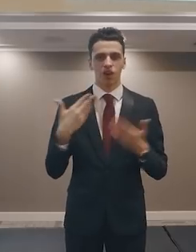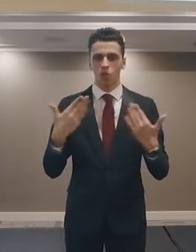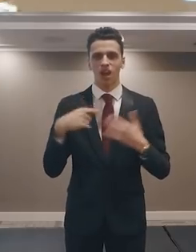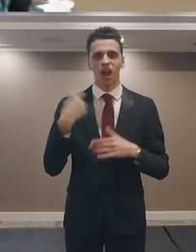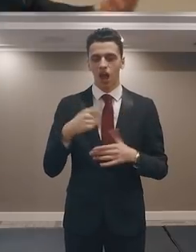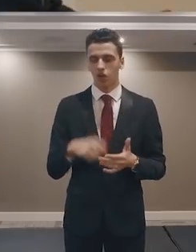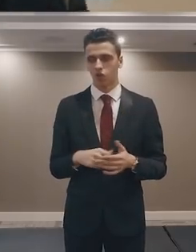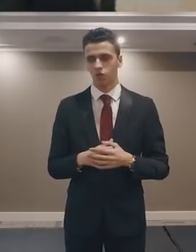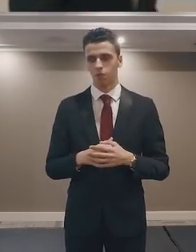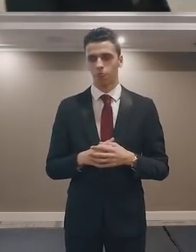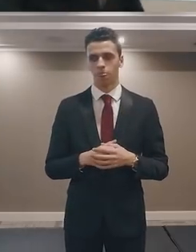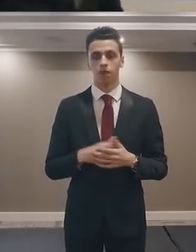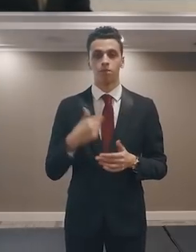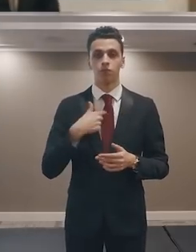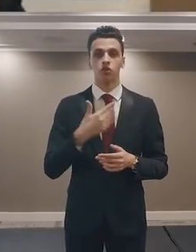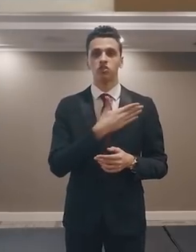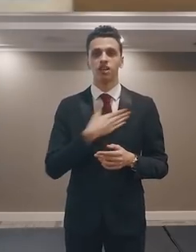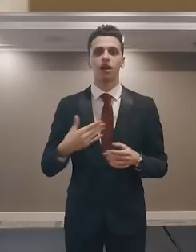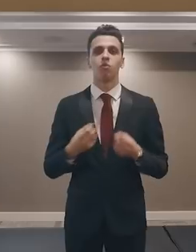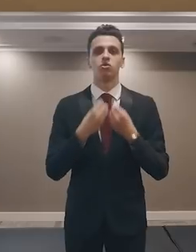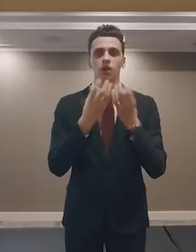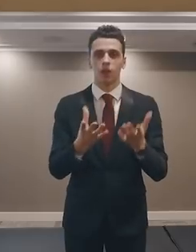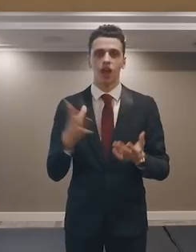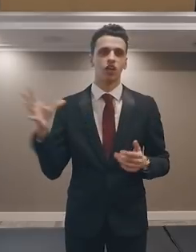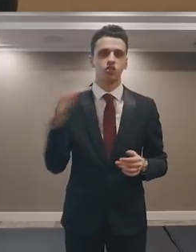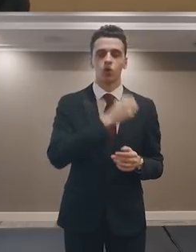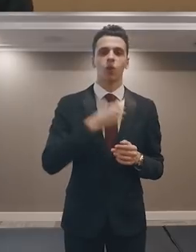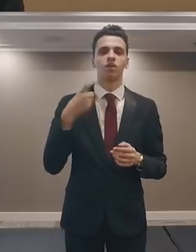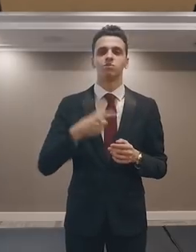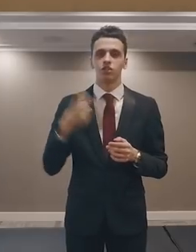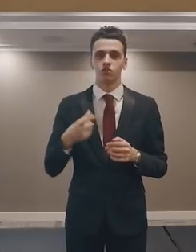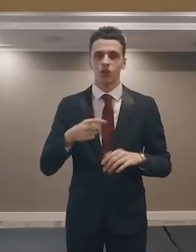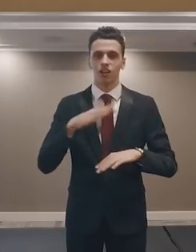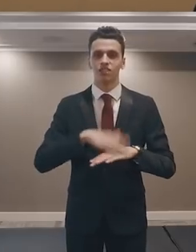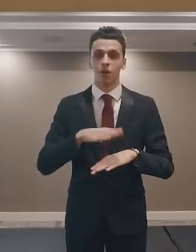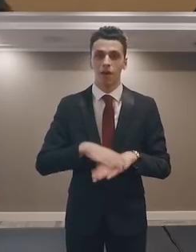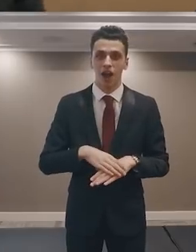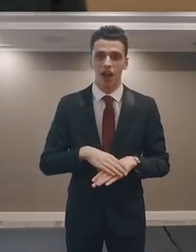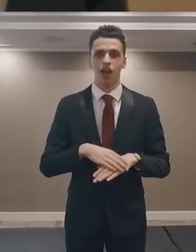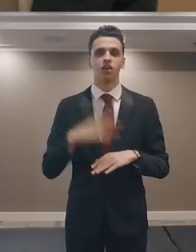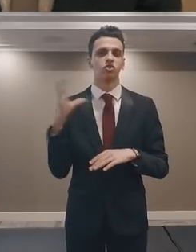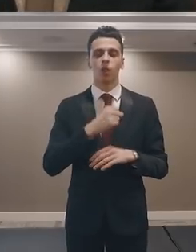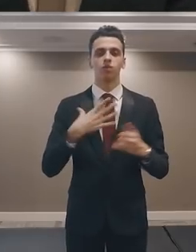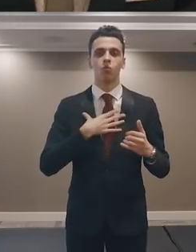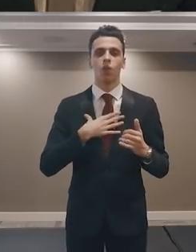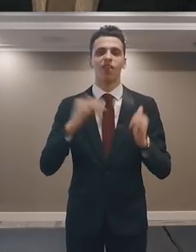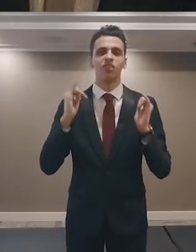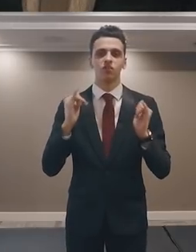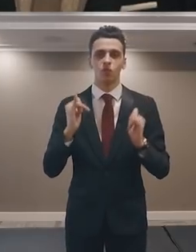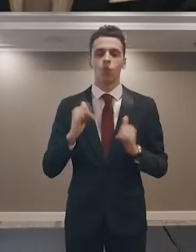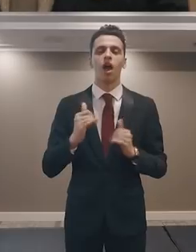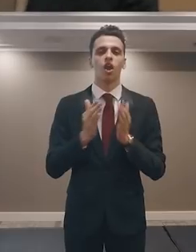beneficien de cosas que antiguamente eran impensables esto lo mismo que uber o khalifa hay empresas que poco a poco han ayudado